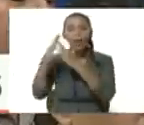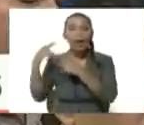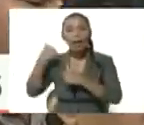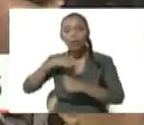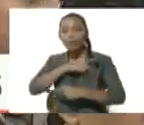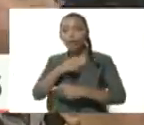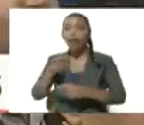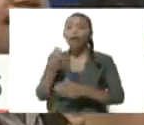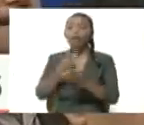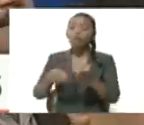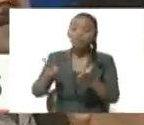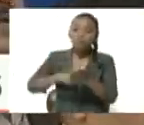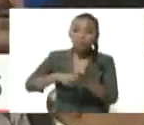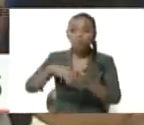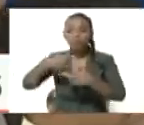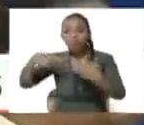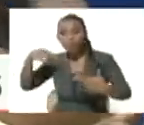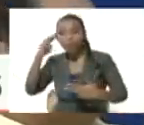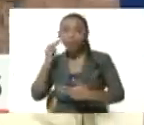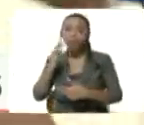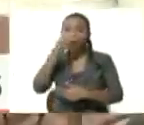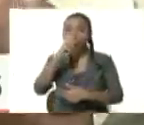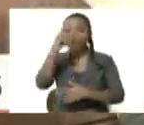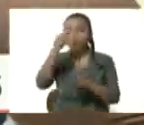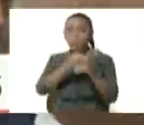la Revolución Bolivariana este año 2020. Muchas gracias, presidente.